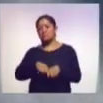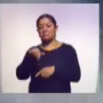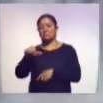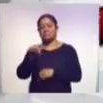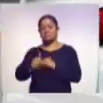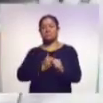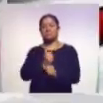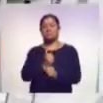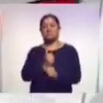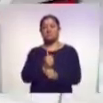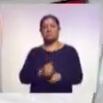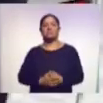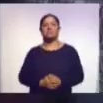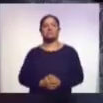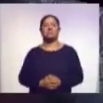16 años.